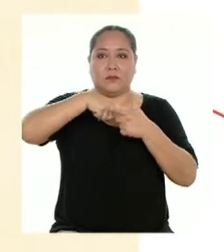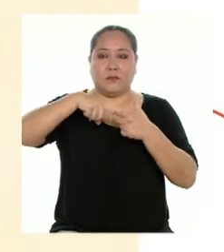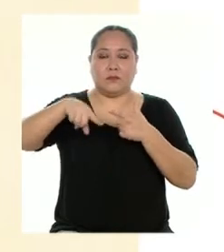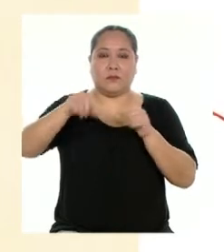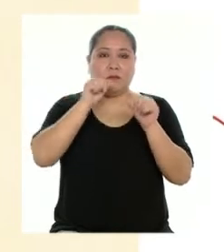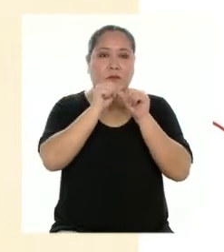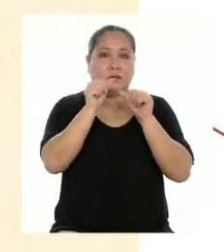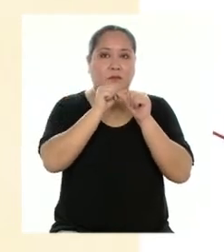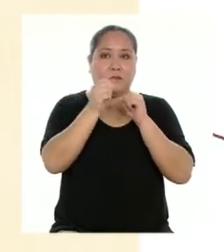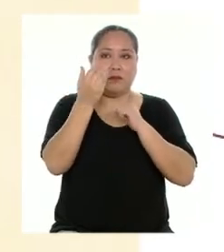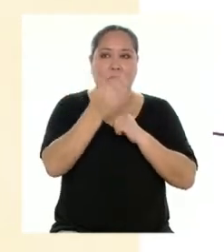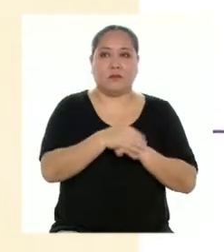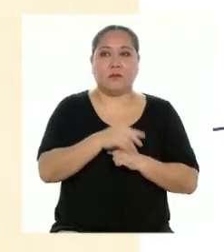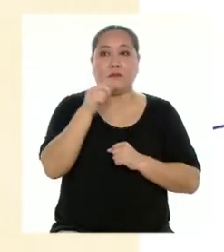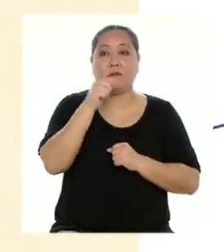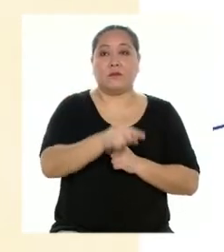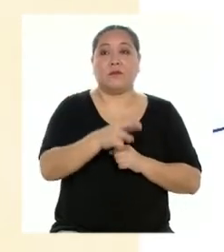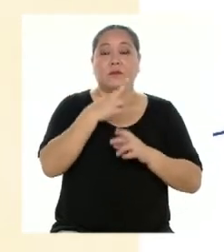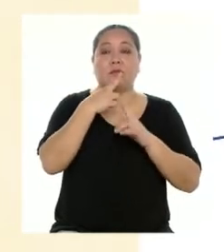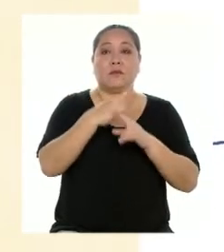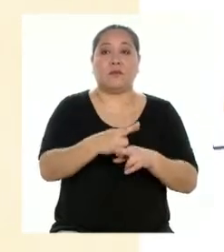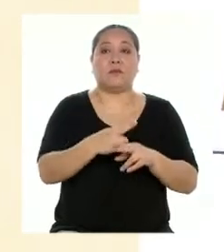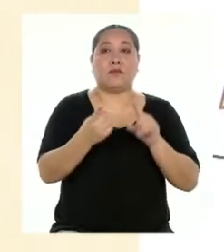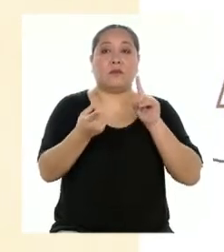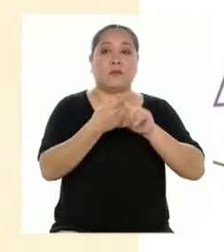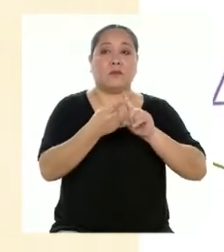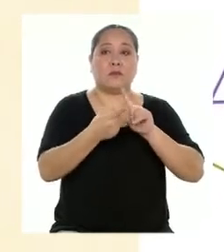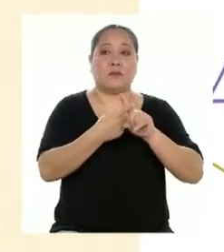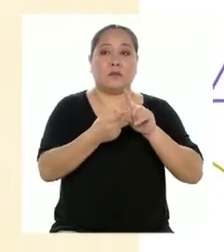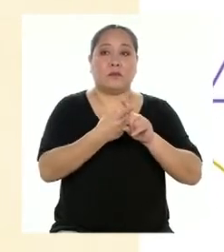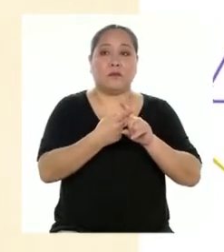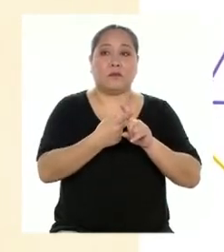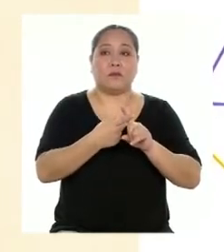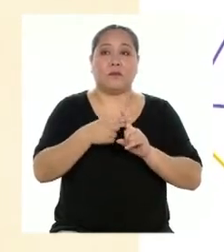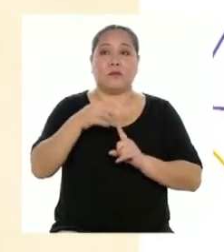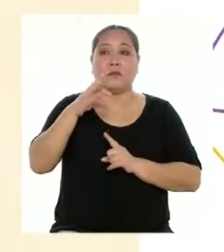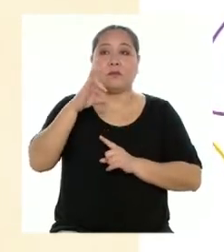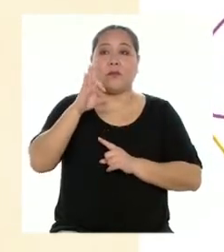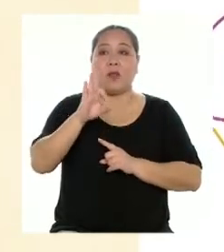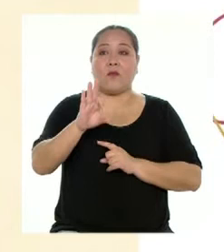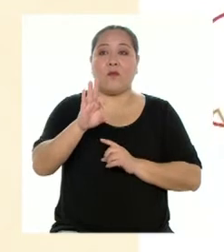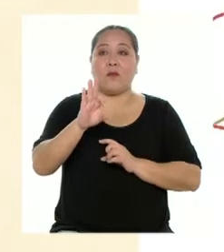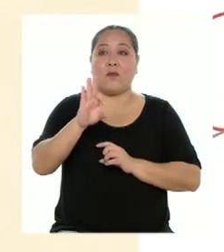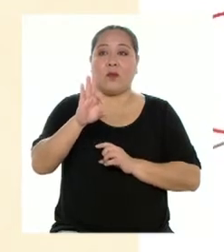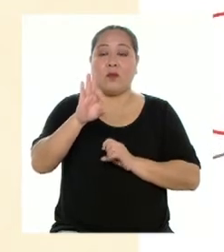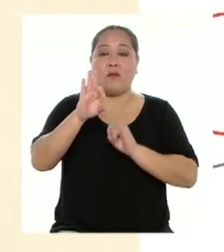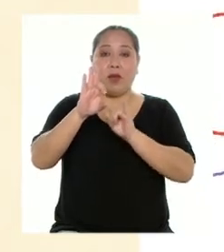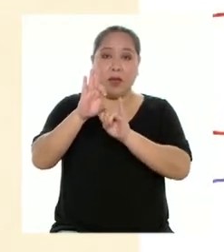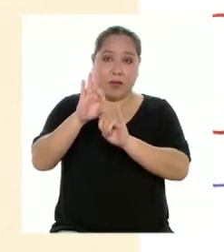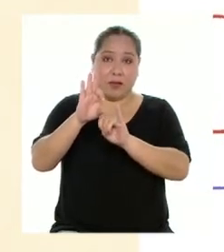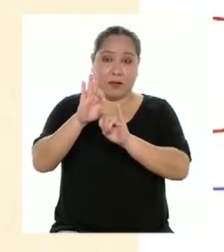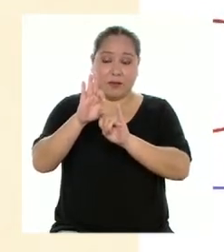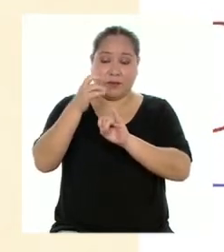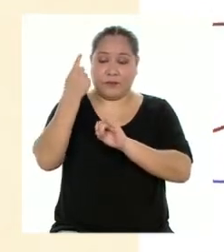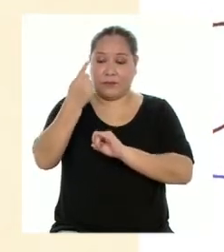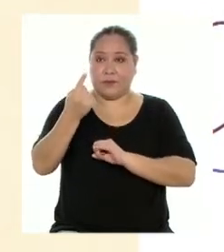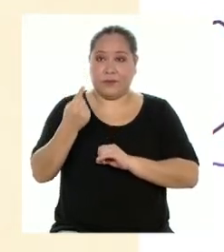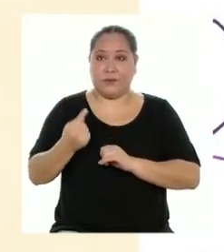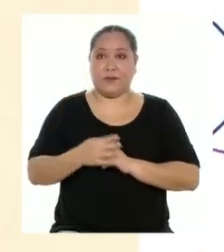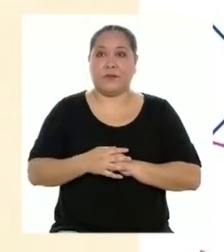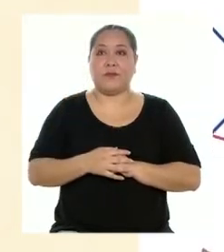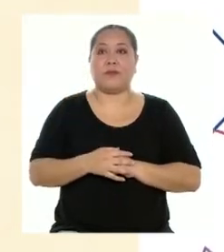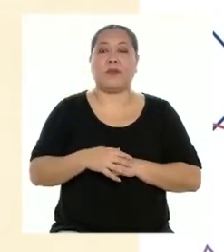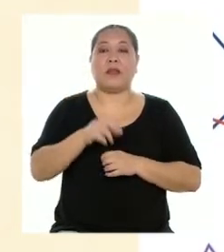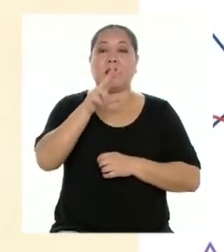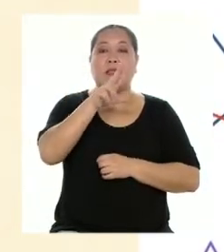datos. Luego, ese resultado lo multiplicaré por la frecuencia absoluta de cada categoría. Entonces, divido 360